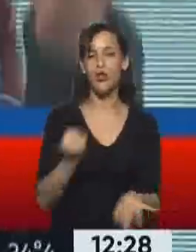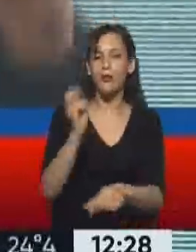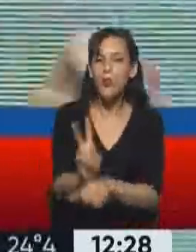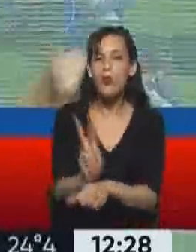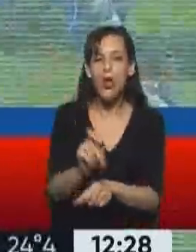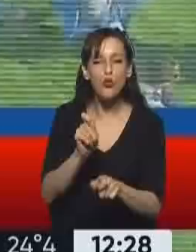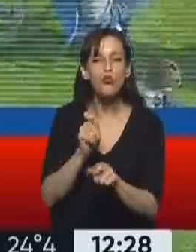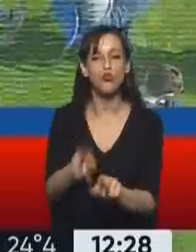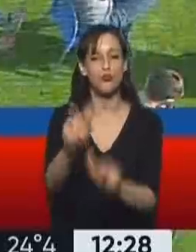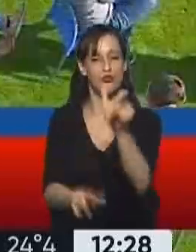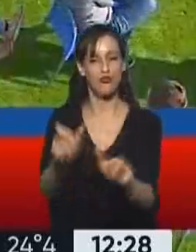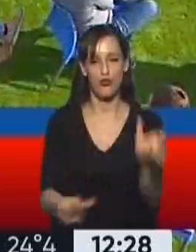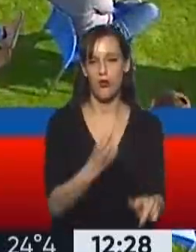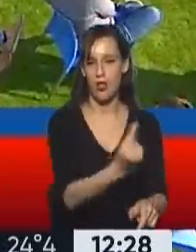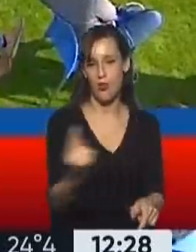Que lo que hicimos